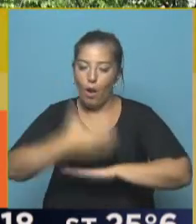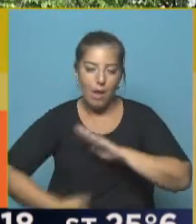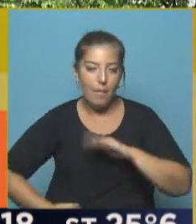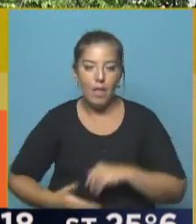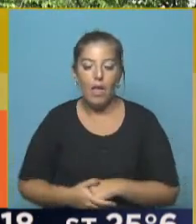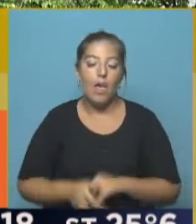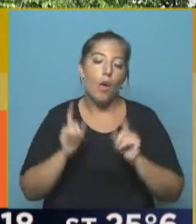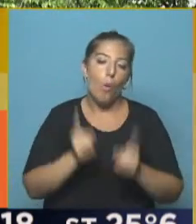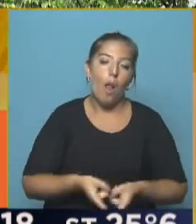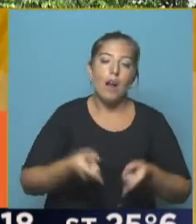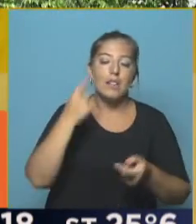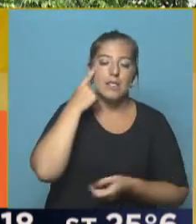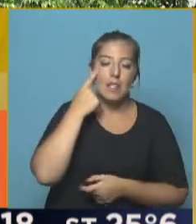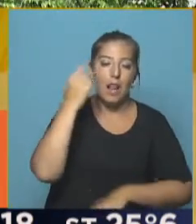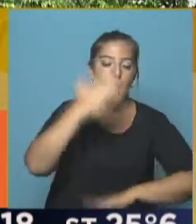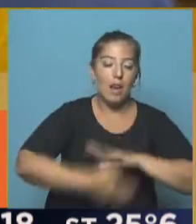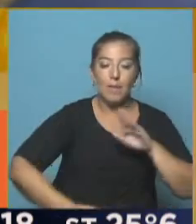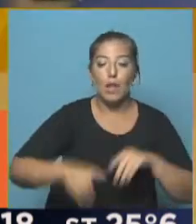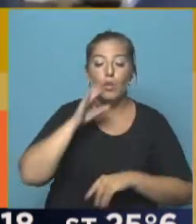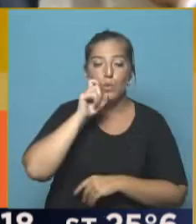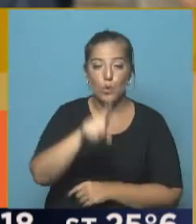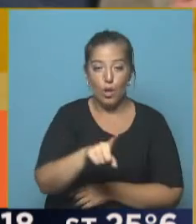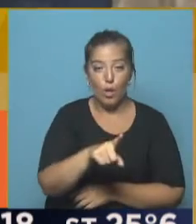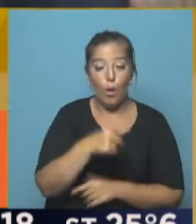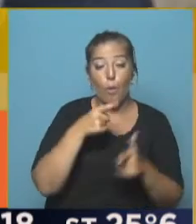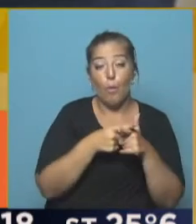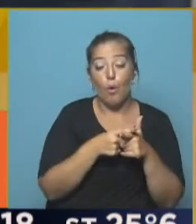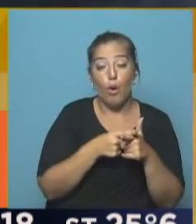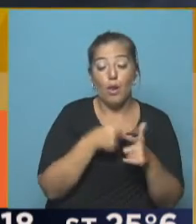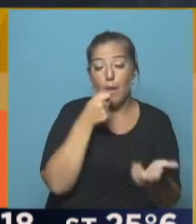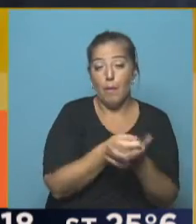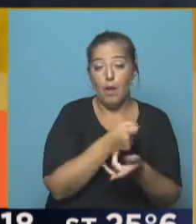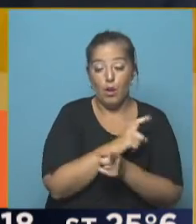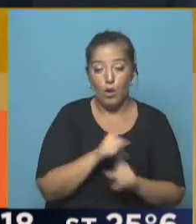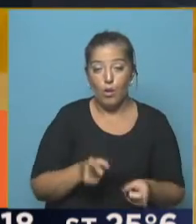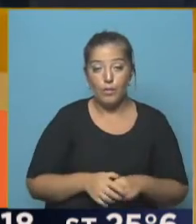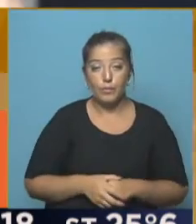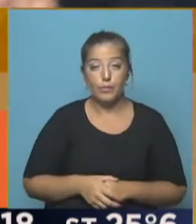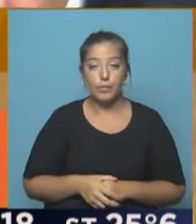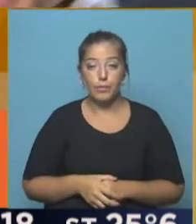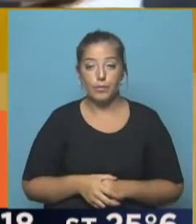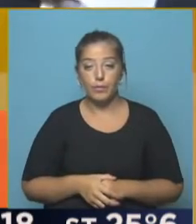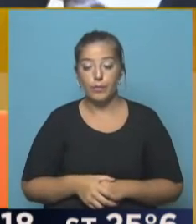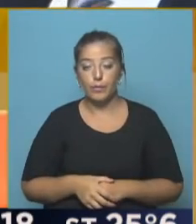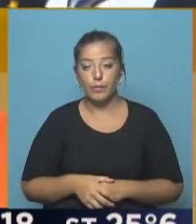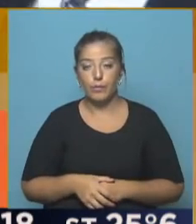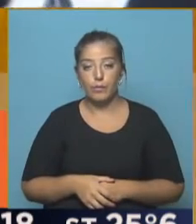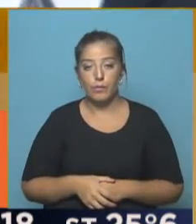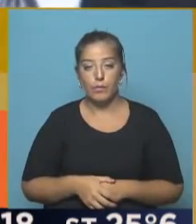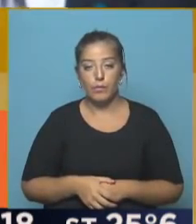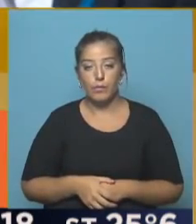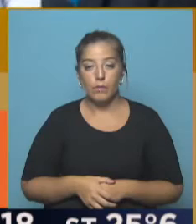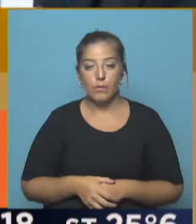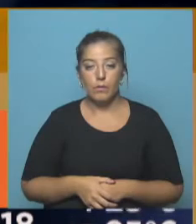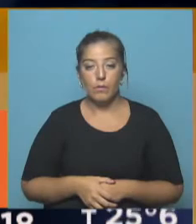la línea roja con los Estados Unidos no es la política arancelaria que eventualmente puede aplicar la Casa Blanca, sino que